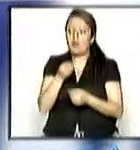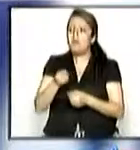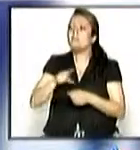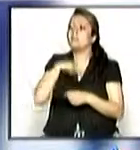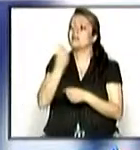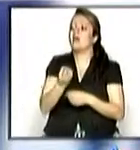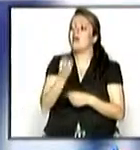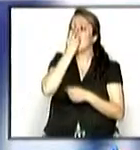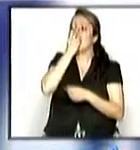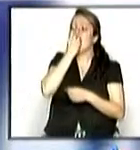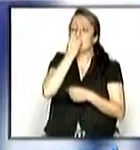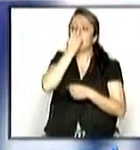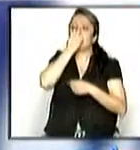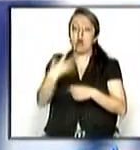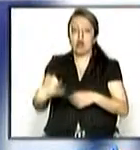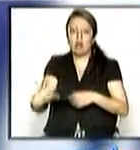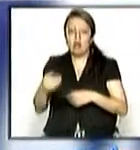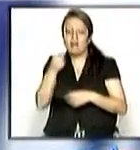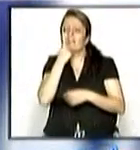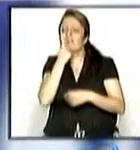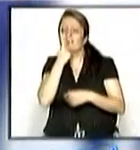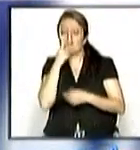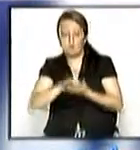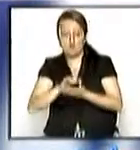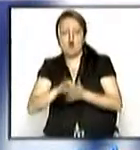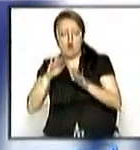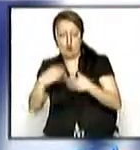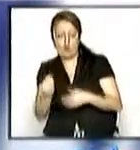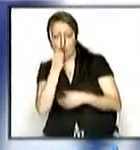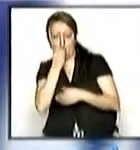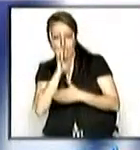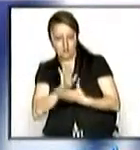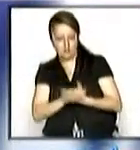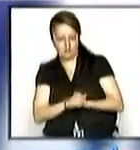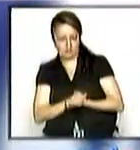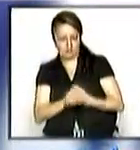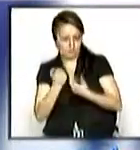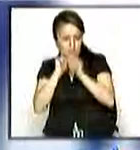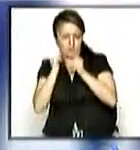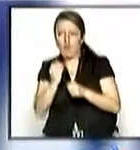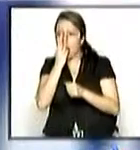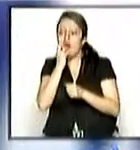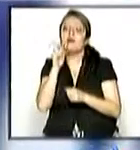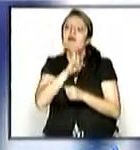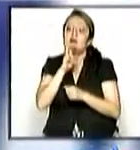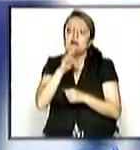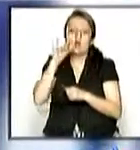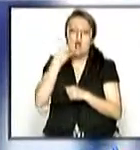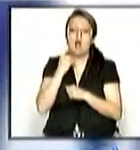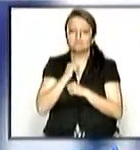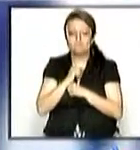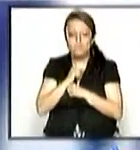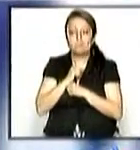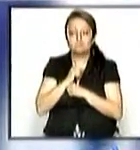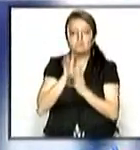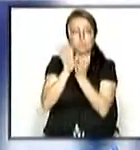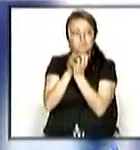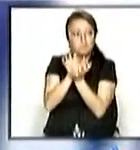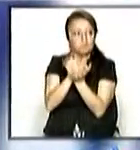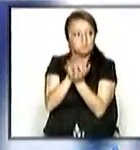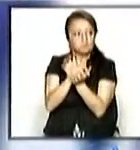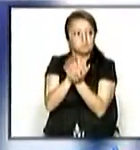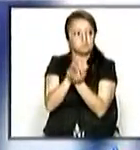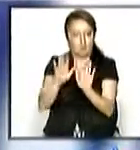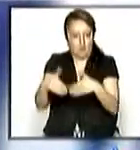mantienen vulgarmente, como ustedes lo dicen, muecos, ¿sí? ¿Cómo van a ablandar el alimento? ¿Cómo lo